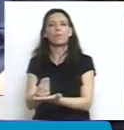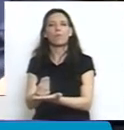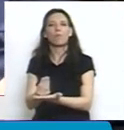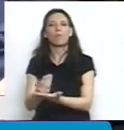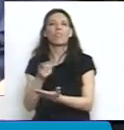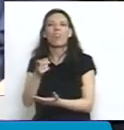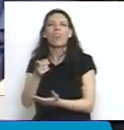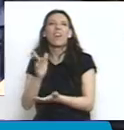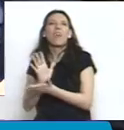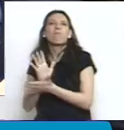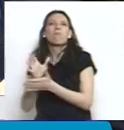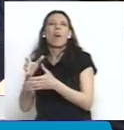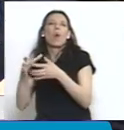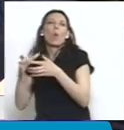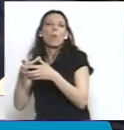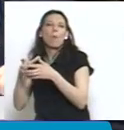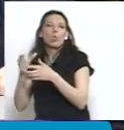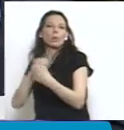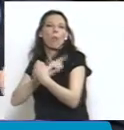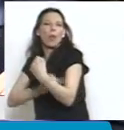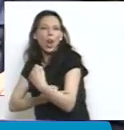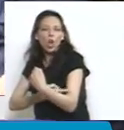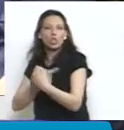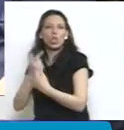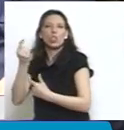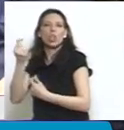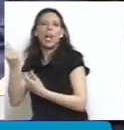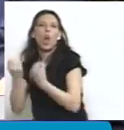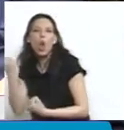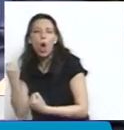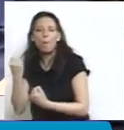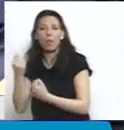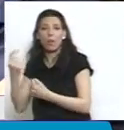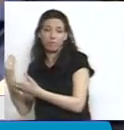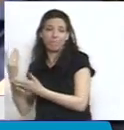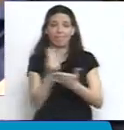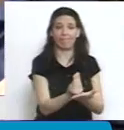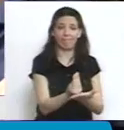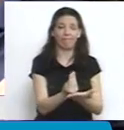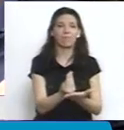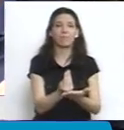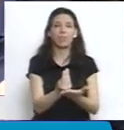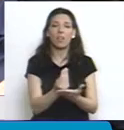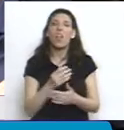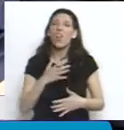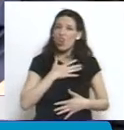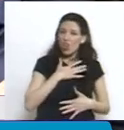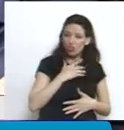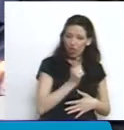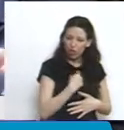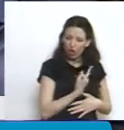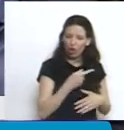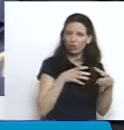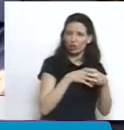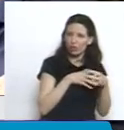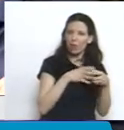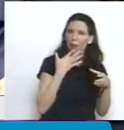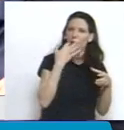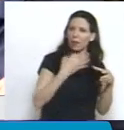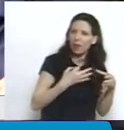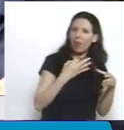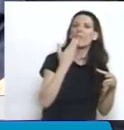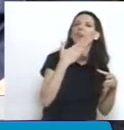grandes patronales, al poder de los grandes grupos económicos concentrados, planteamos una verdadera